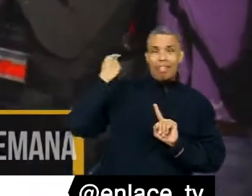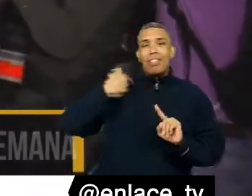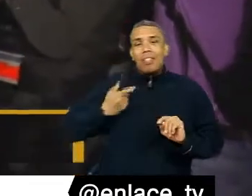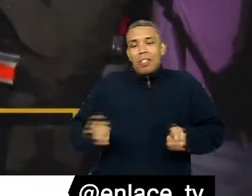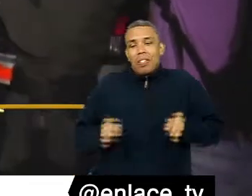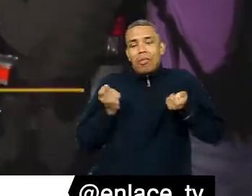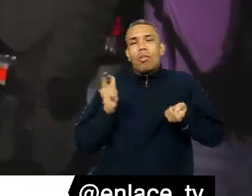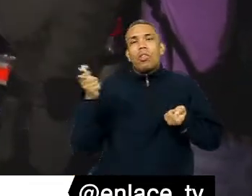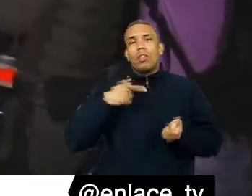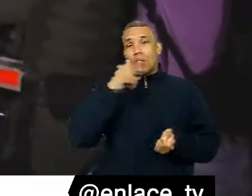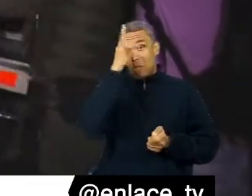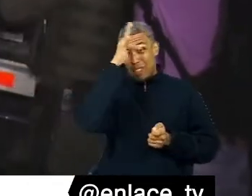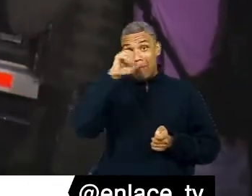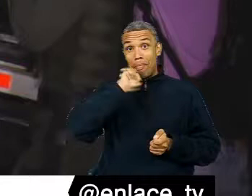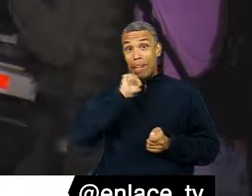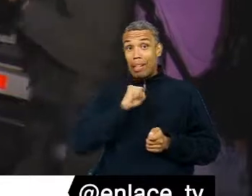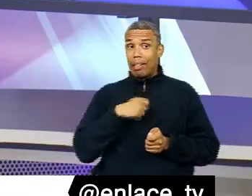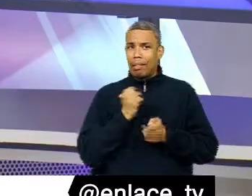Hospital Regional del Magdalena Medio.